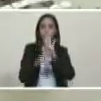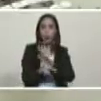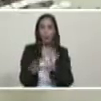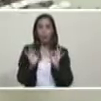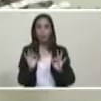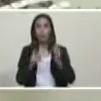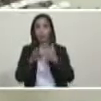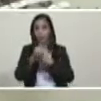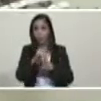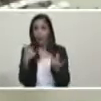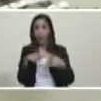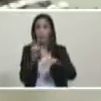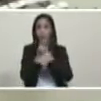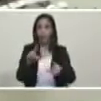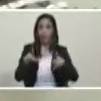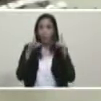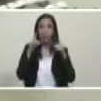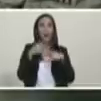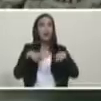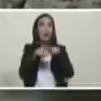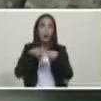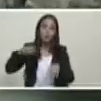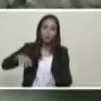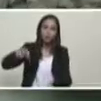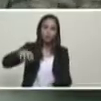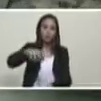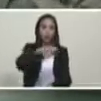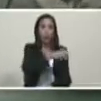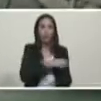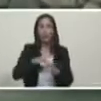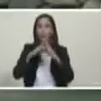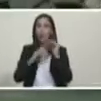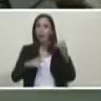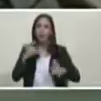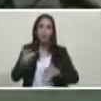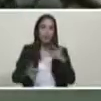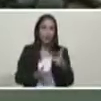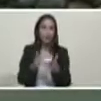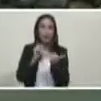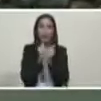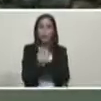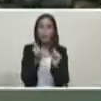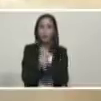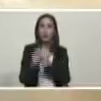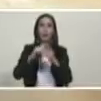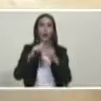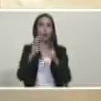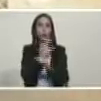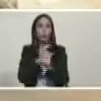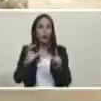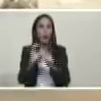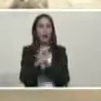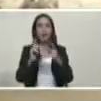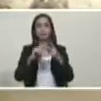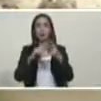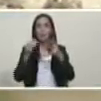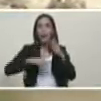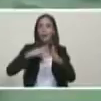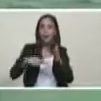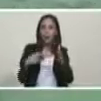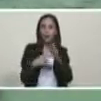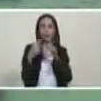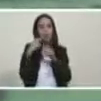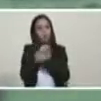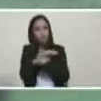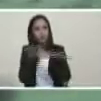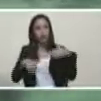como también todos los estados del país y las diferentes áreas deportivas, culturales, recreativas que va a tener y